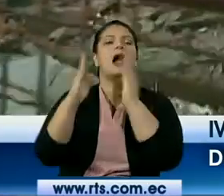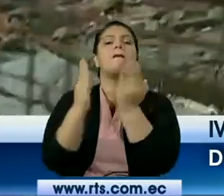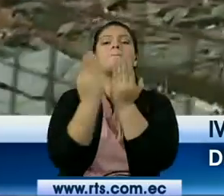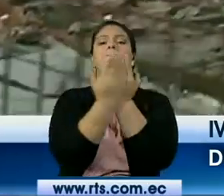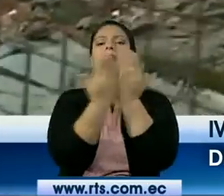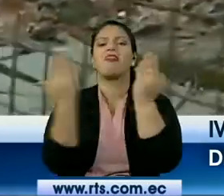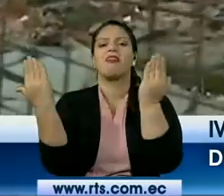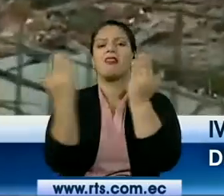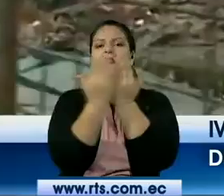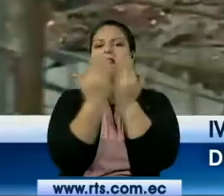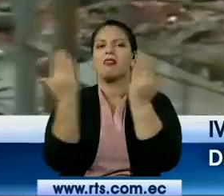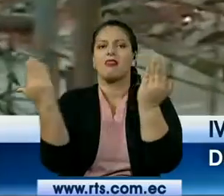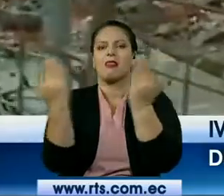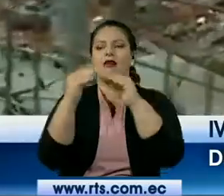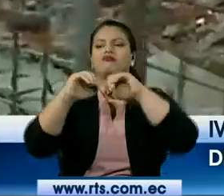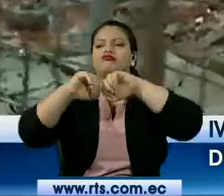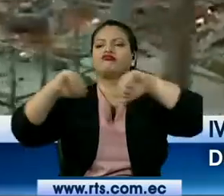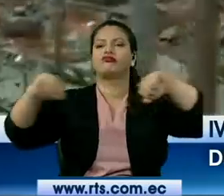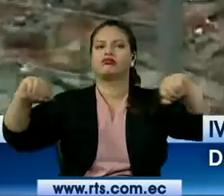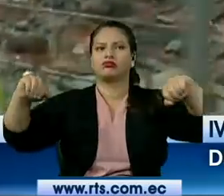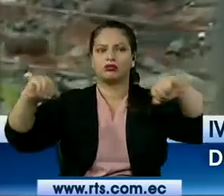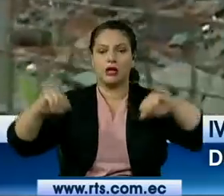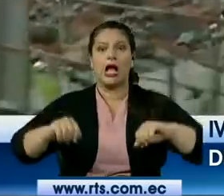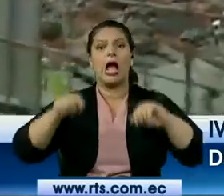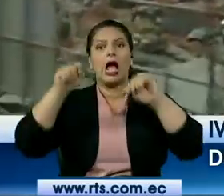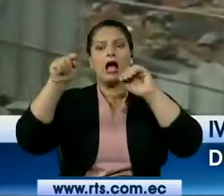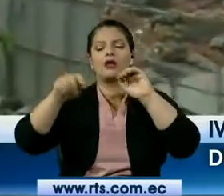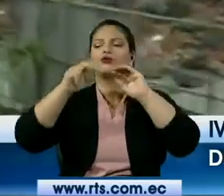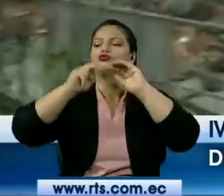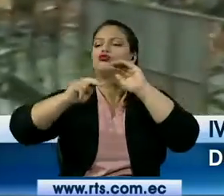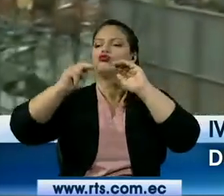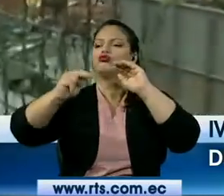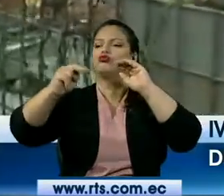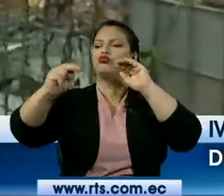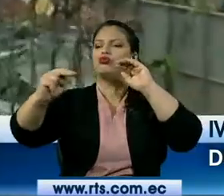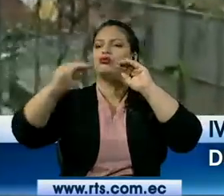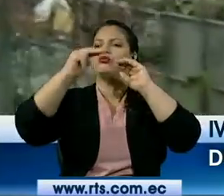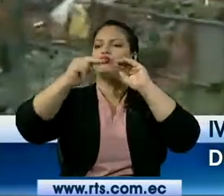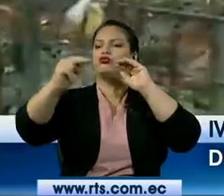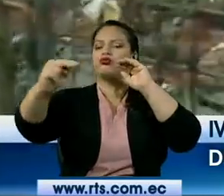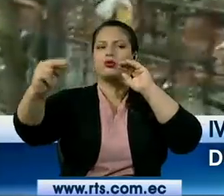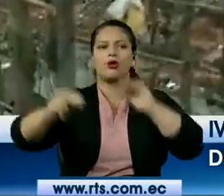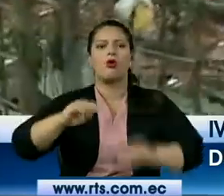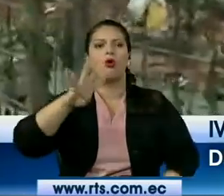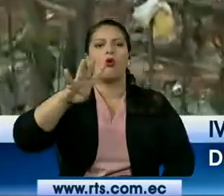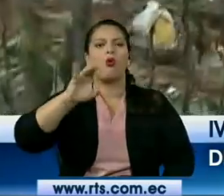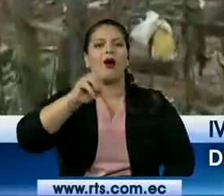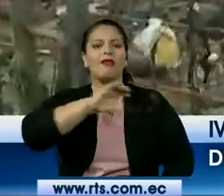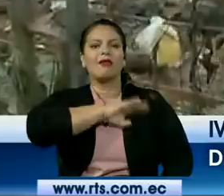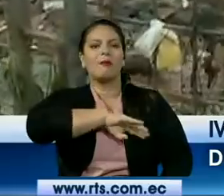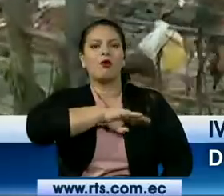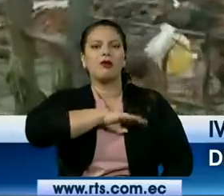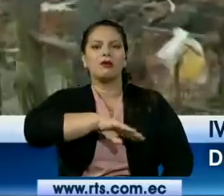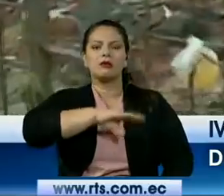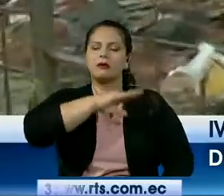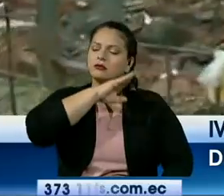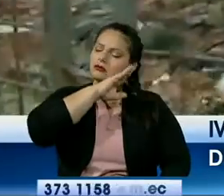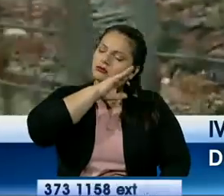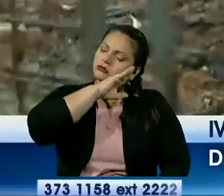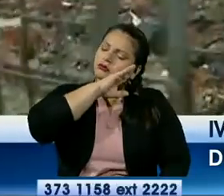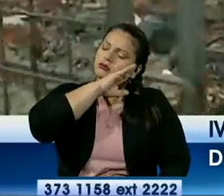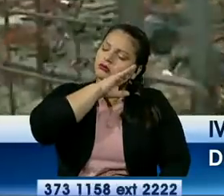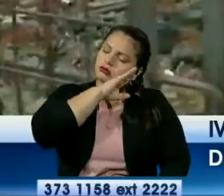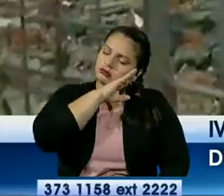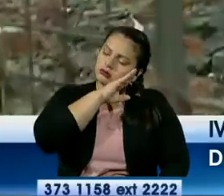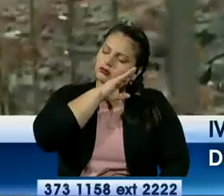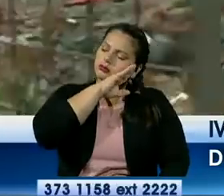han confirmado, descansaban 40 uniformados que ventajosamente salieron, corrieron con suerte. Las